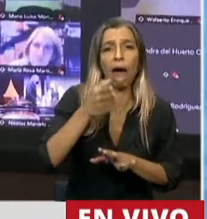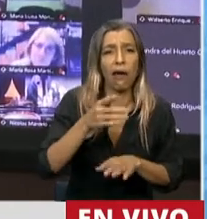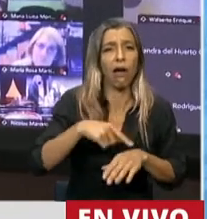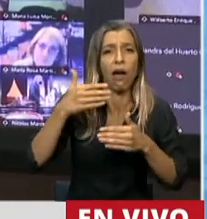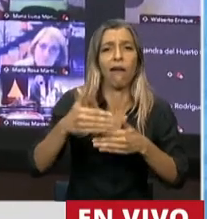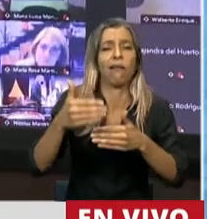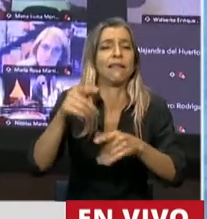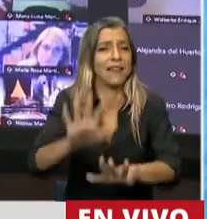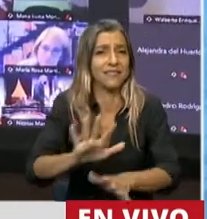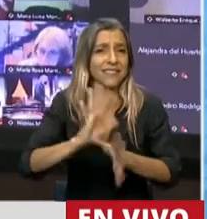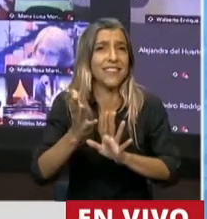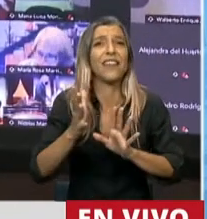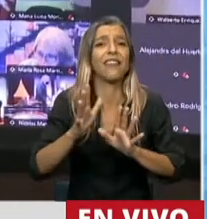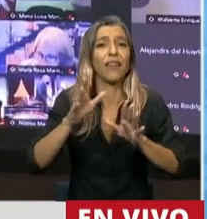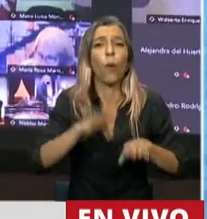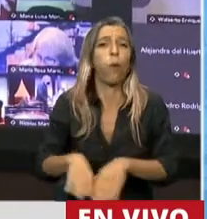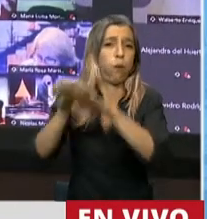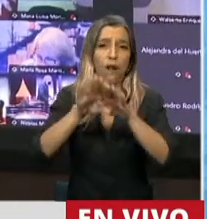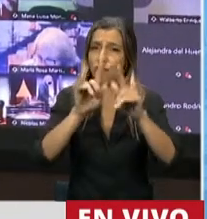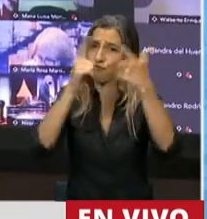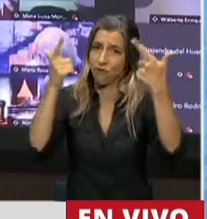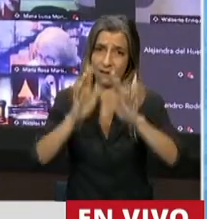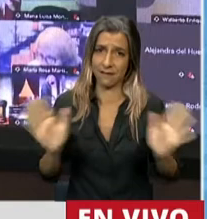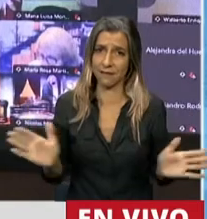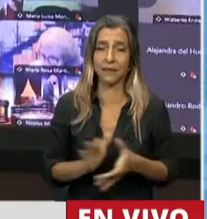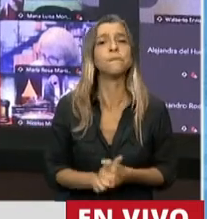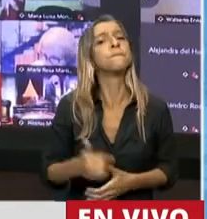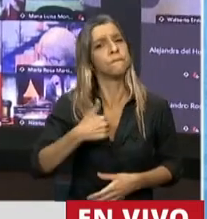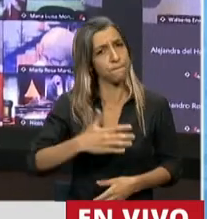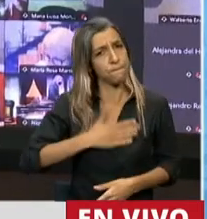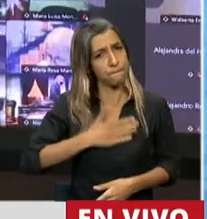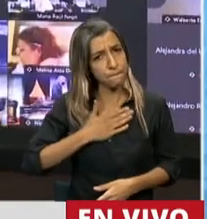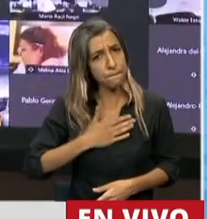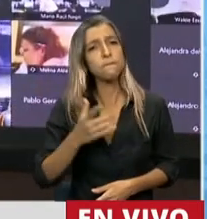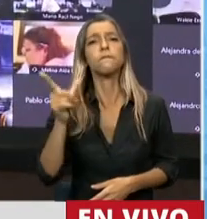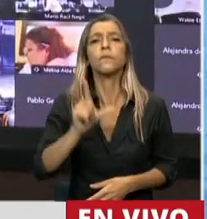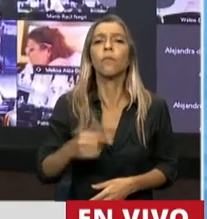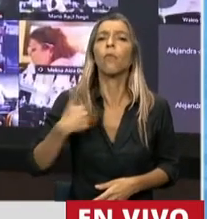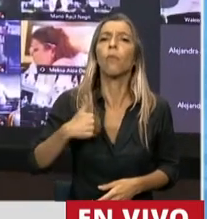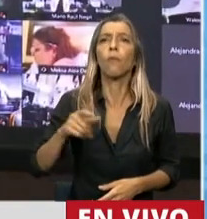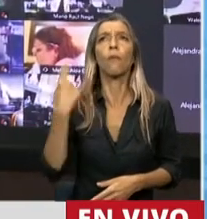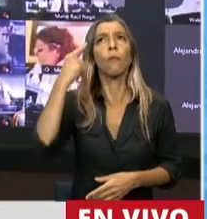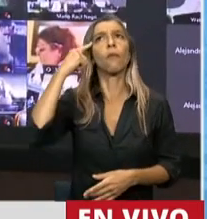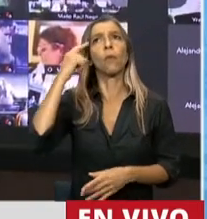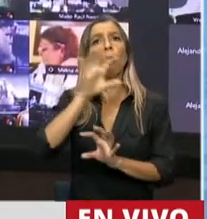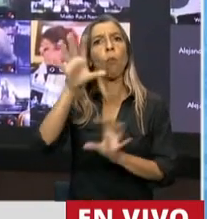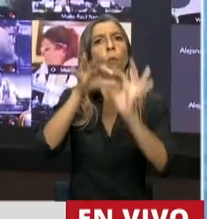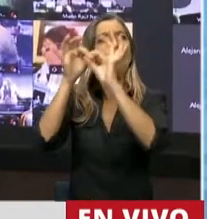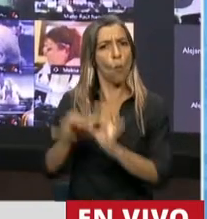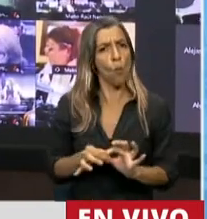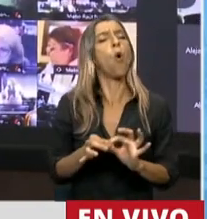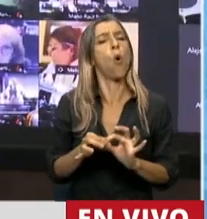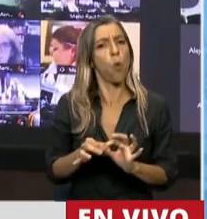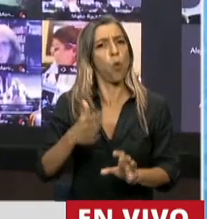Quiero decirle que yo celebro que nos digamos federales y celebro que cada diputado de esta Cámara